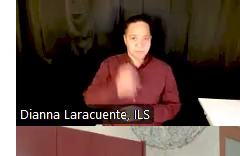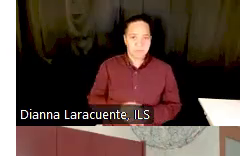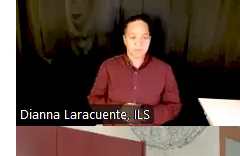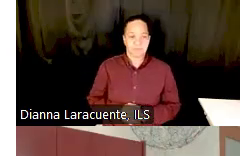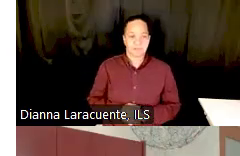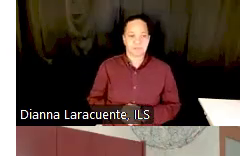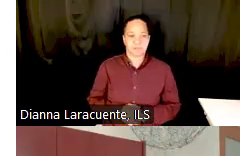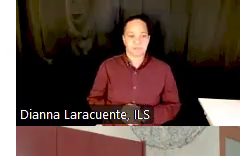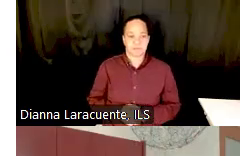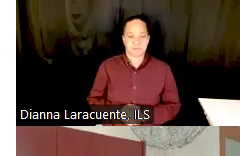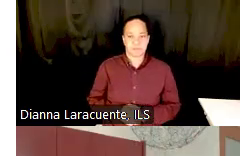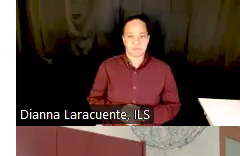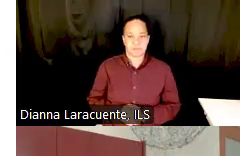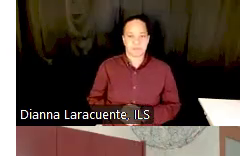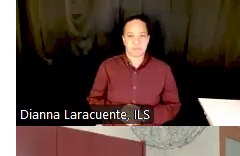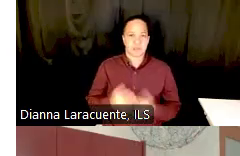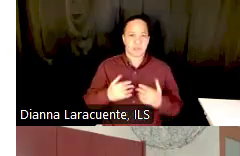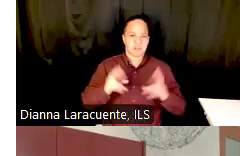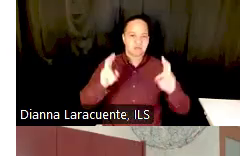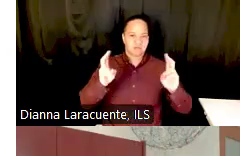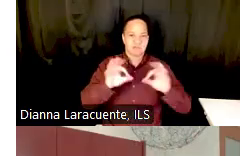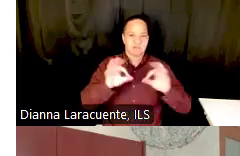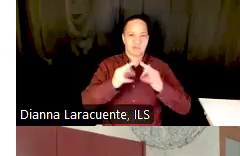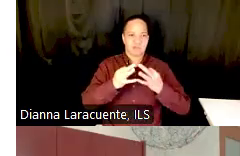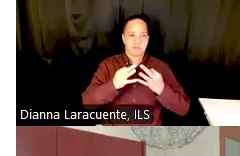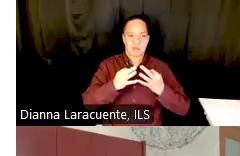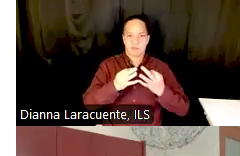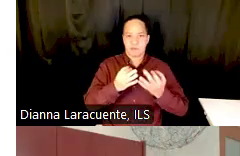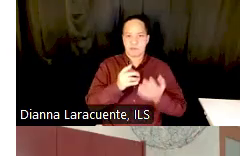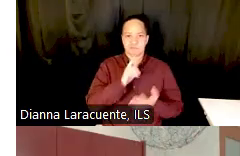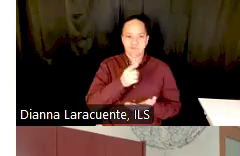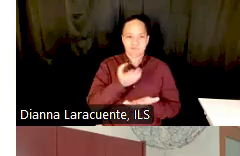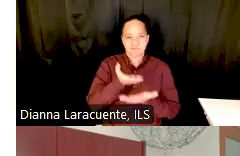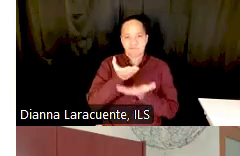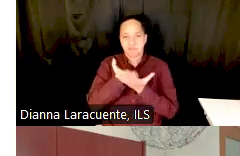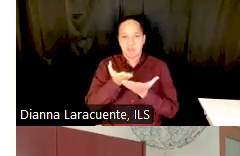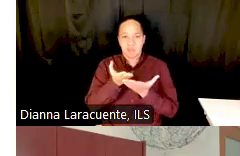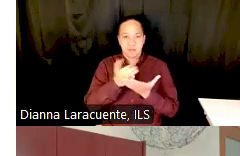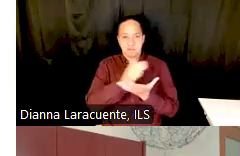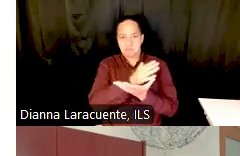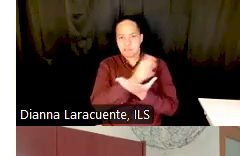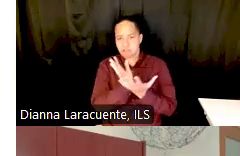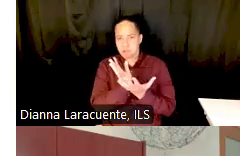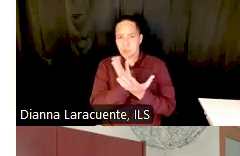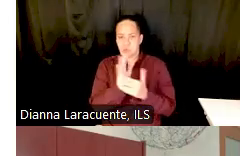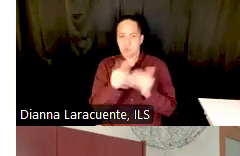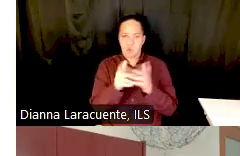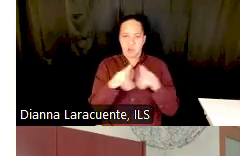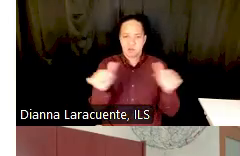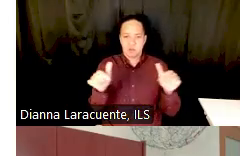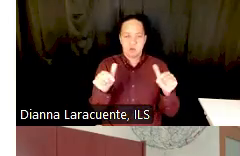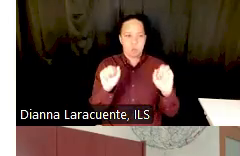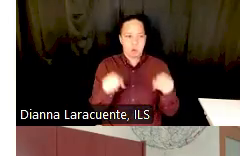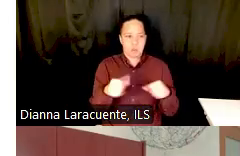Y tienen lo llamado Family Facts, que están en todos los idiomas. Y ustedes pueden, a través de esta